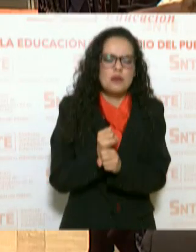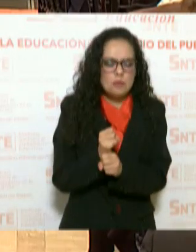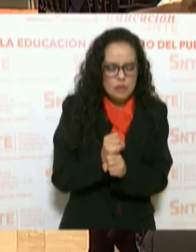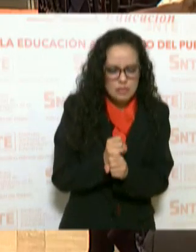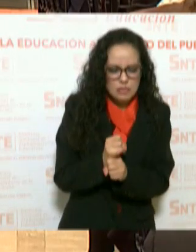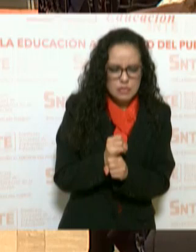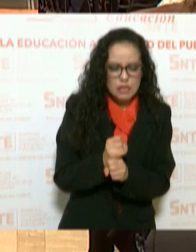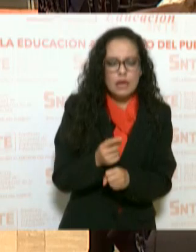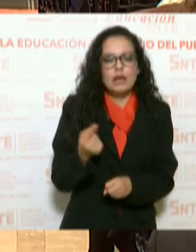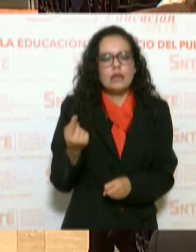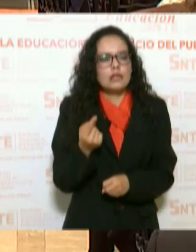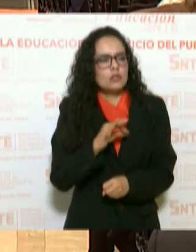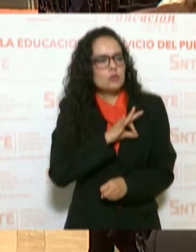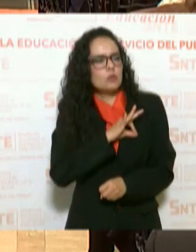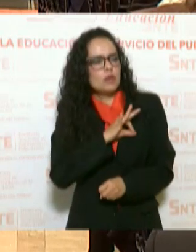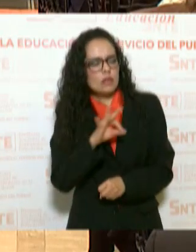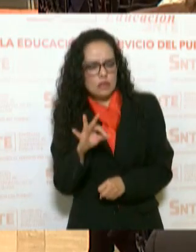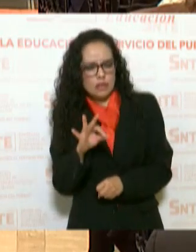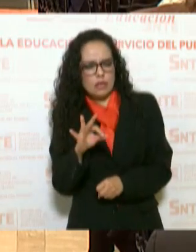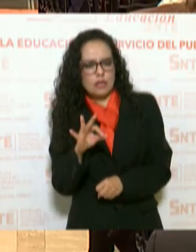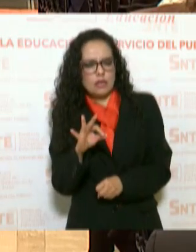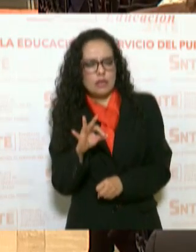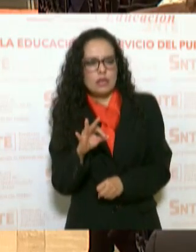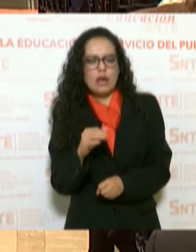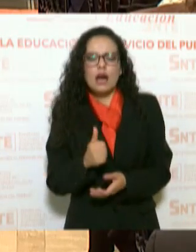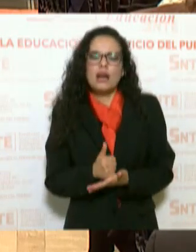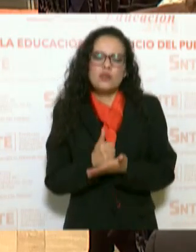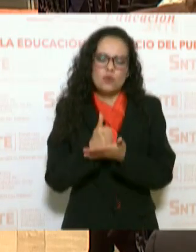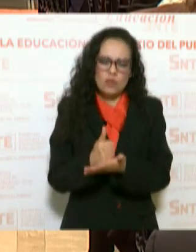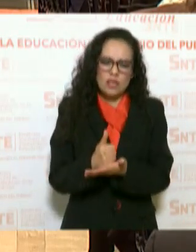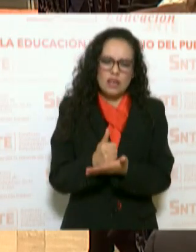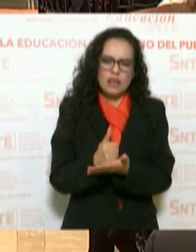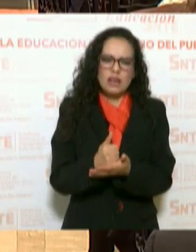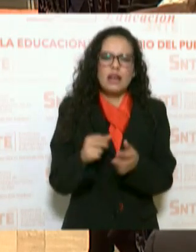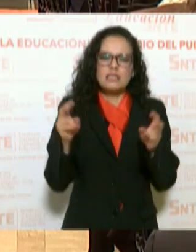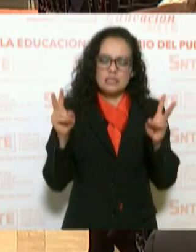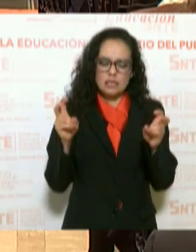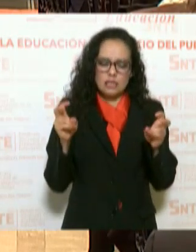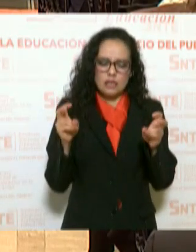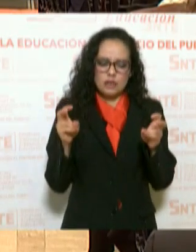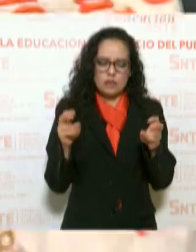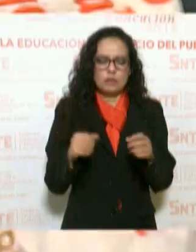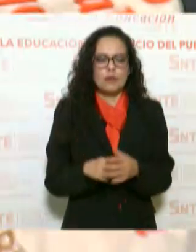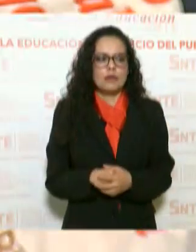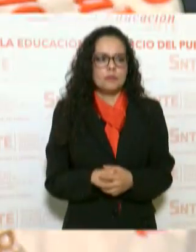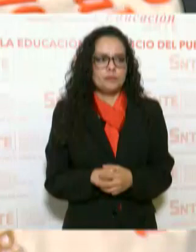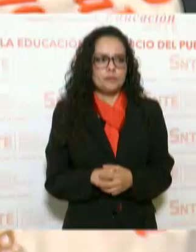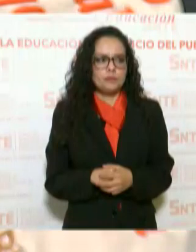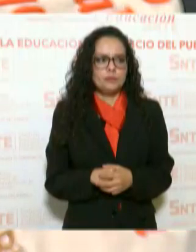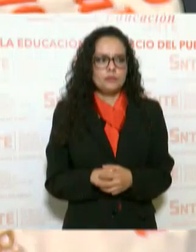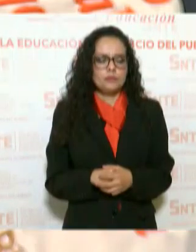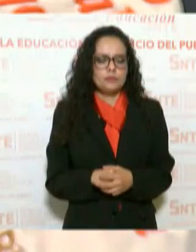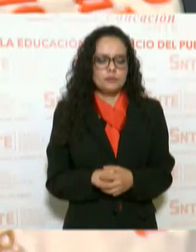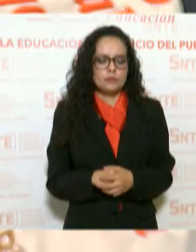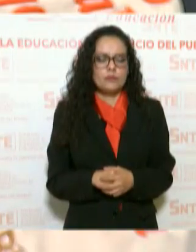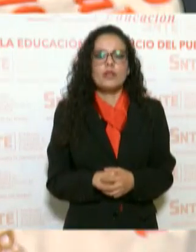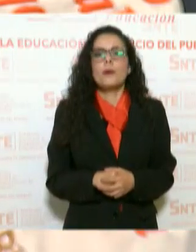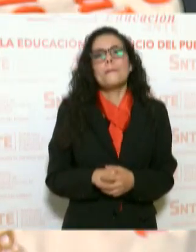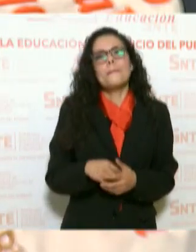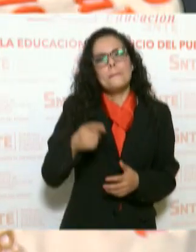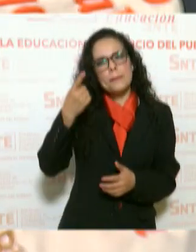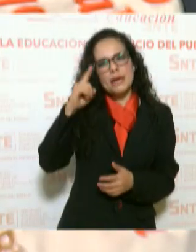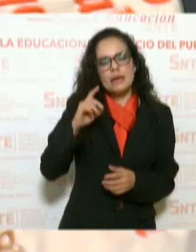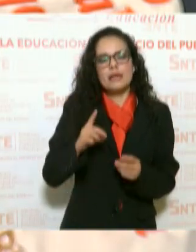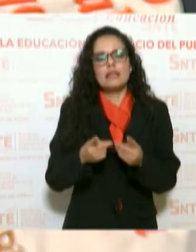a esto y que nos hagan pensar en nuestra estrategia y que se alinee con nosotros al desarrollar